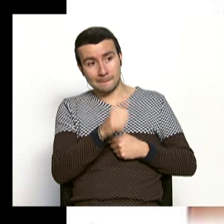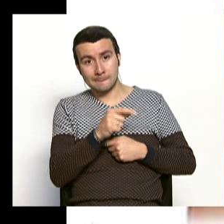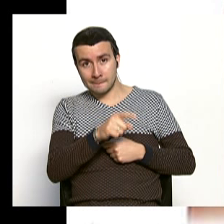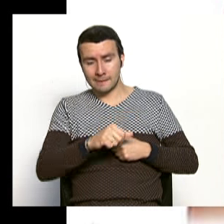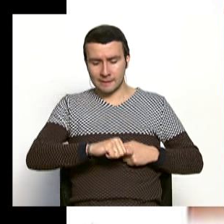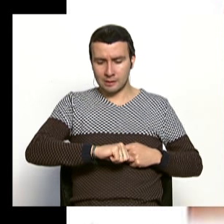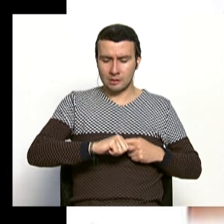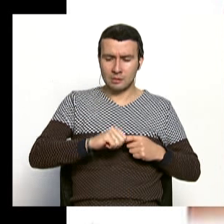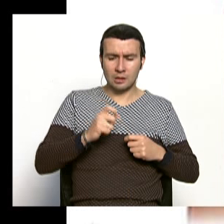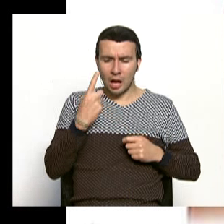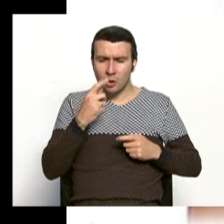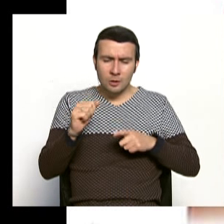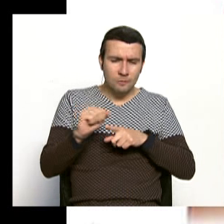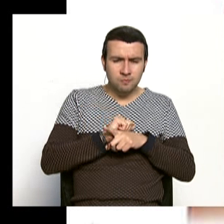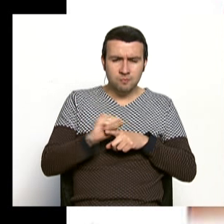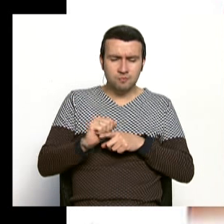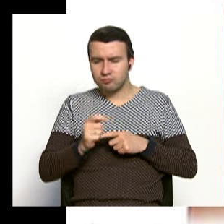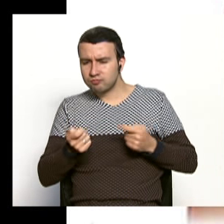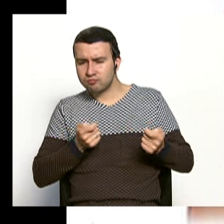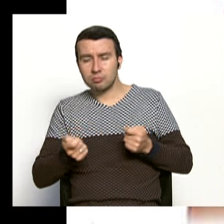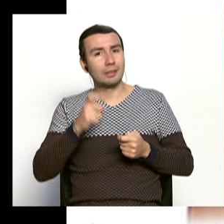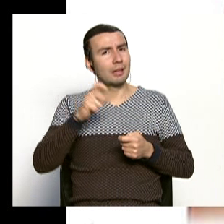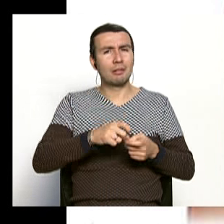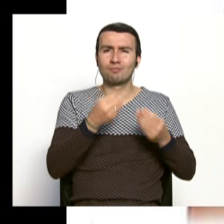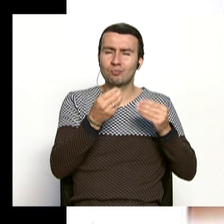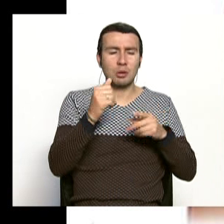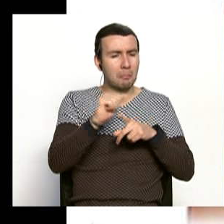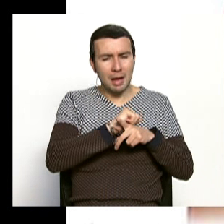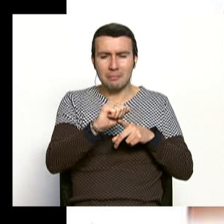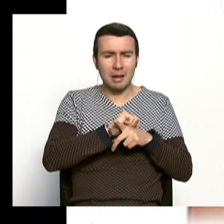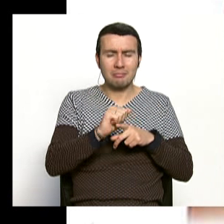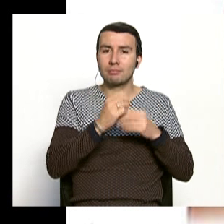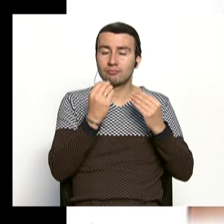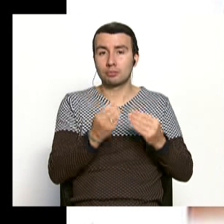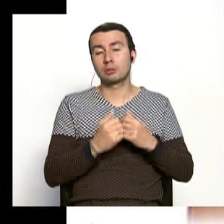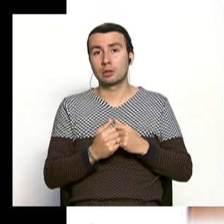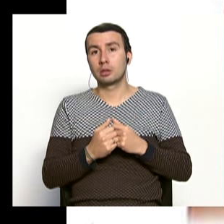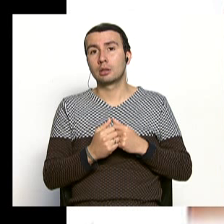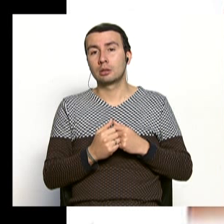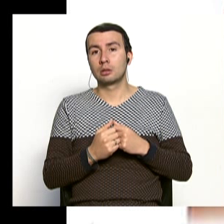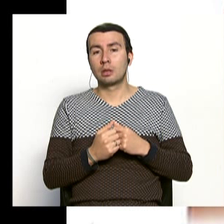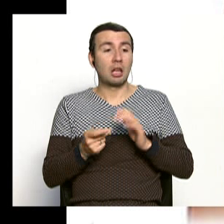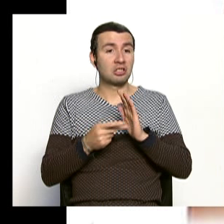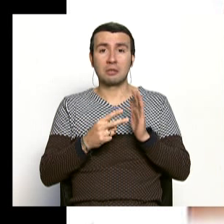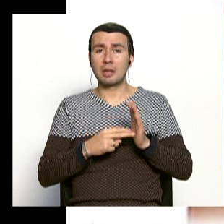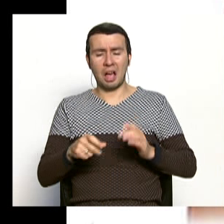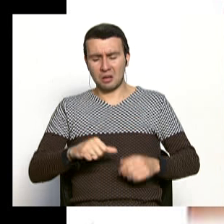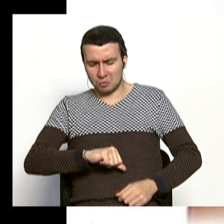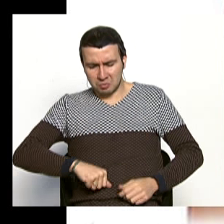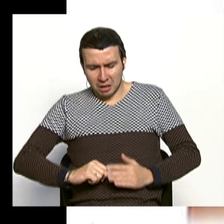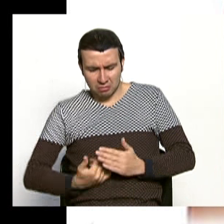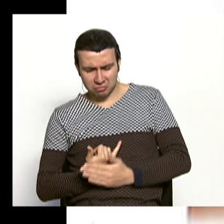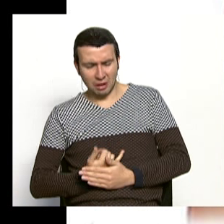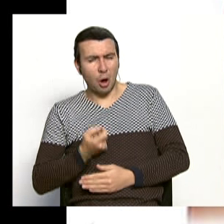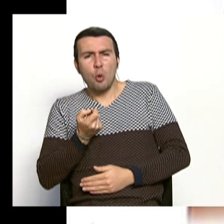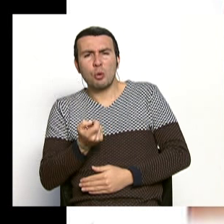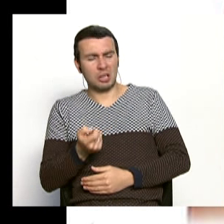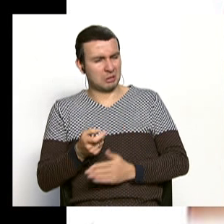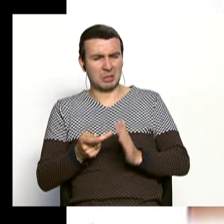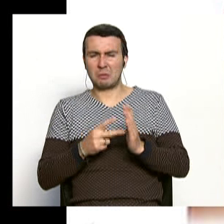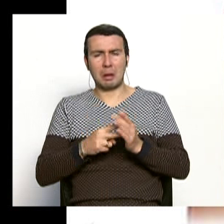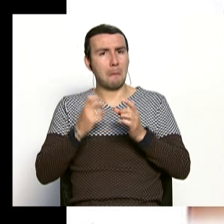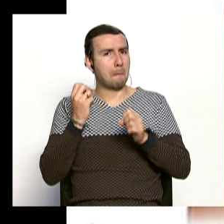de entrenamiento para realizar los procedimientos eh de manera que no se puede no se puede despreciar digámoslo así que por ser por pequeñas